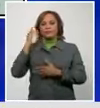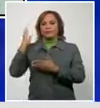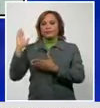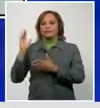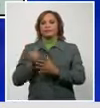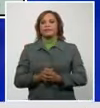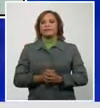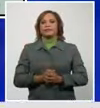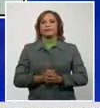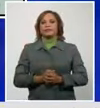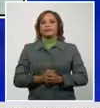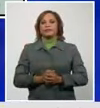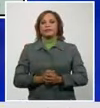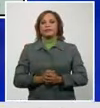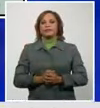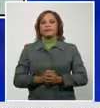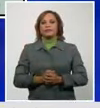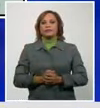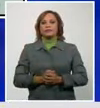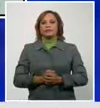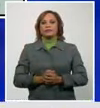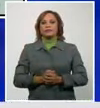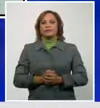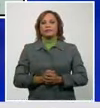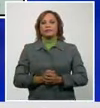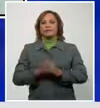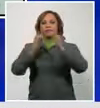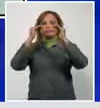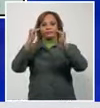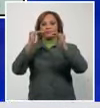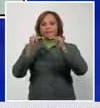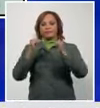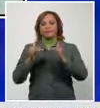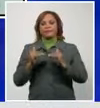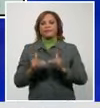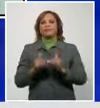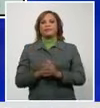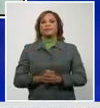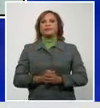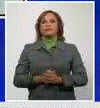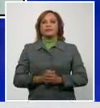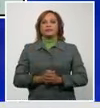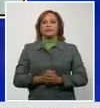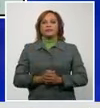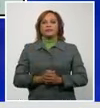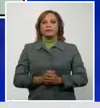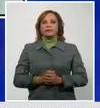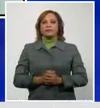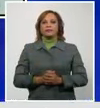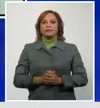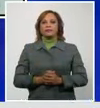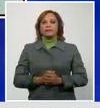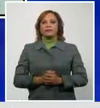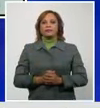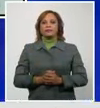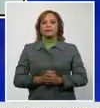Limonar y 1 de Perico, y de Pedro Betancur, 2 casos confirmados autóctonos en el día de